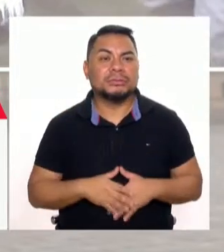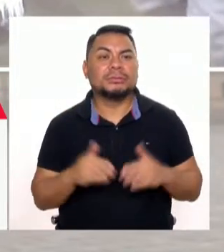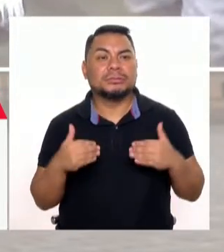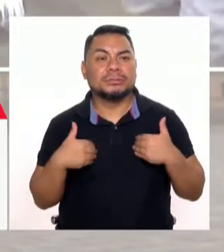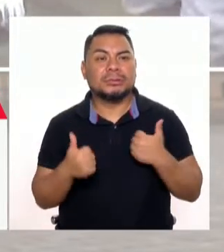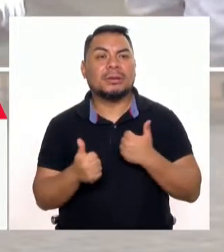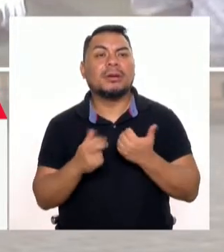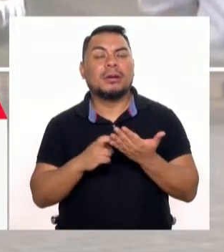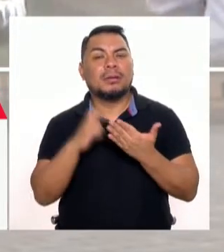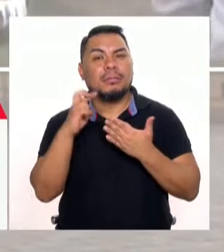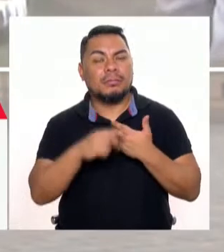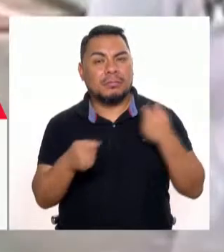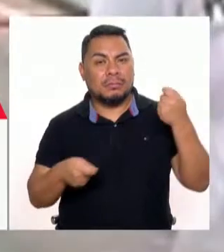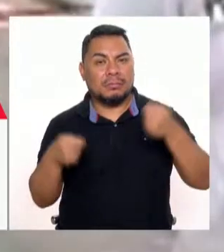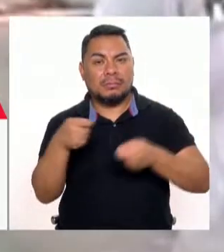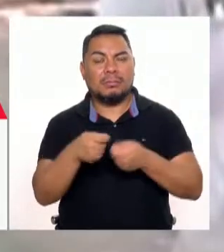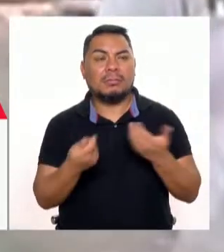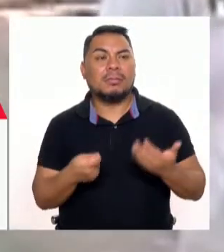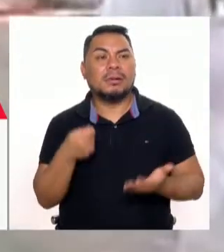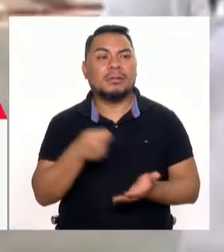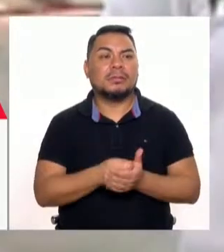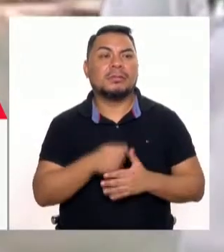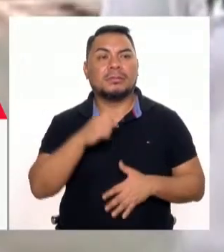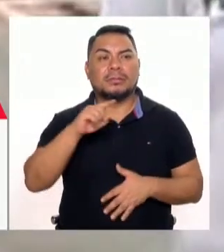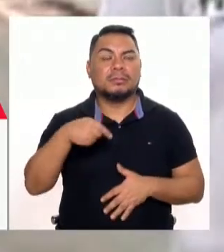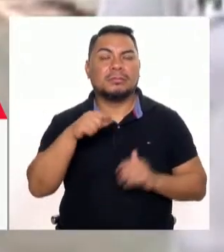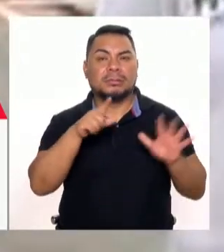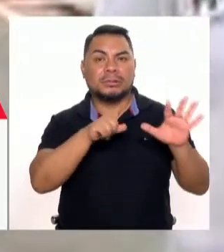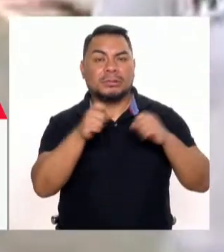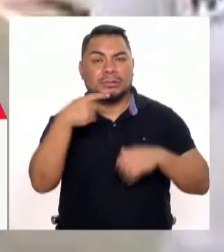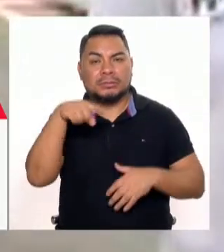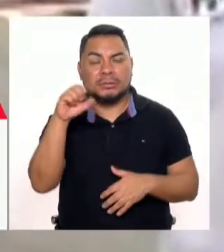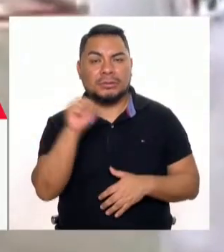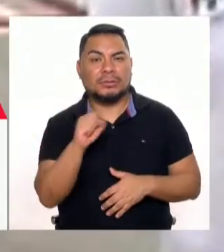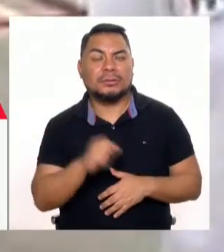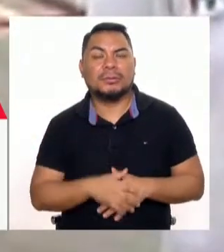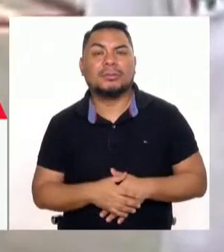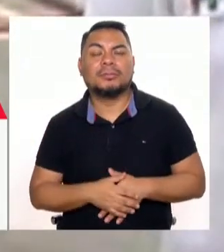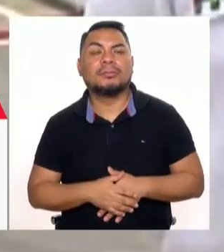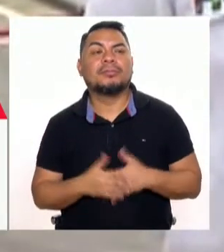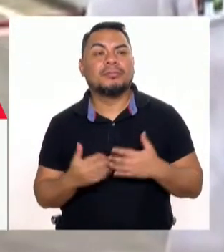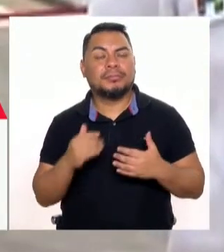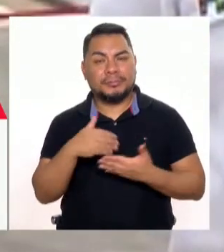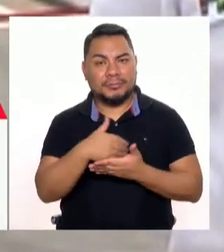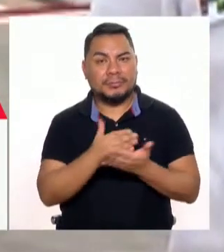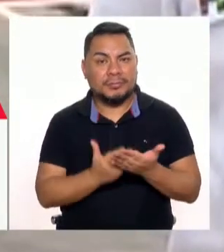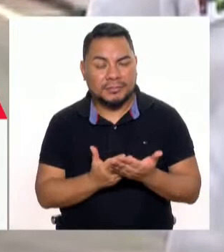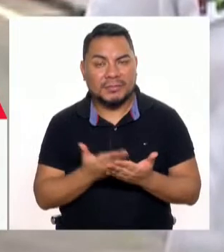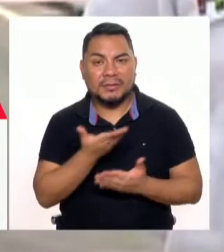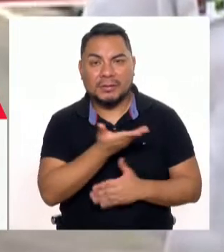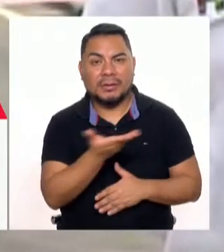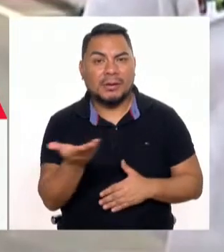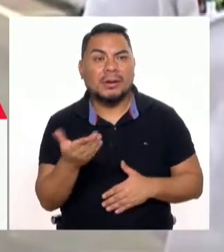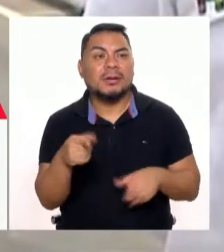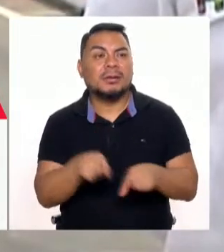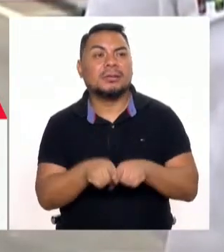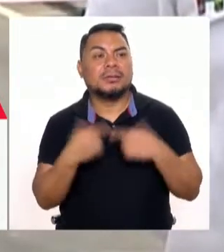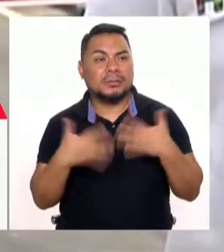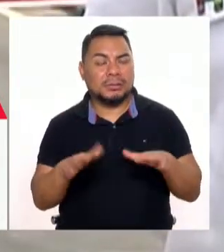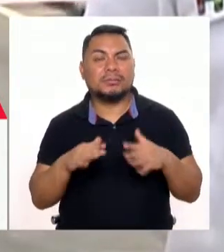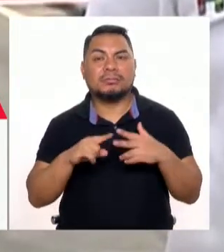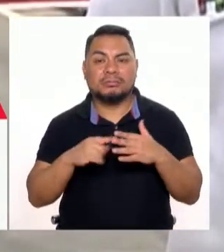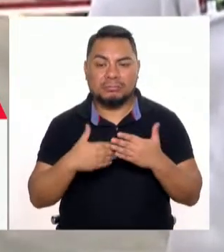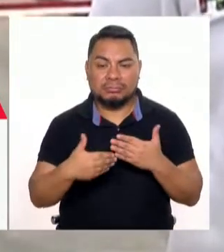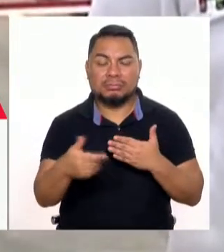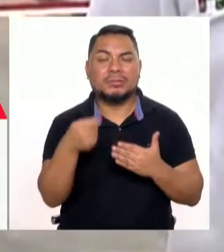con una inversión de más de mil setecientos millones de soles como parte de ello está